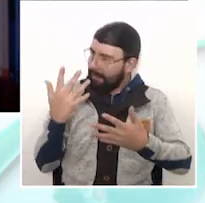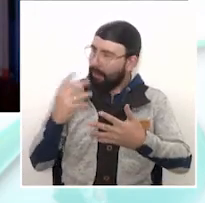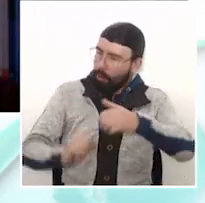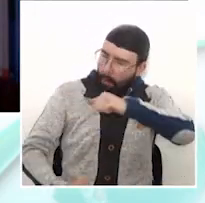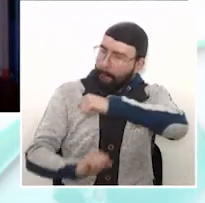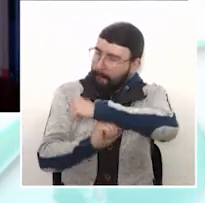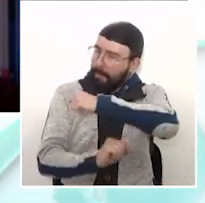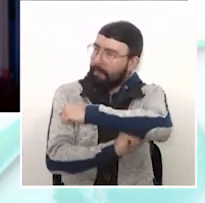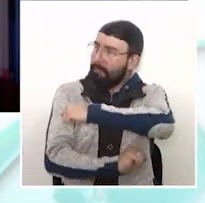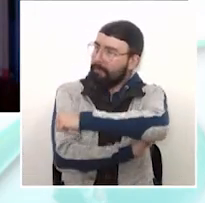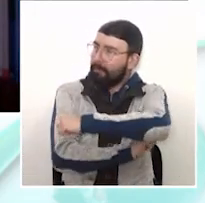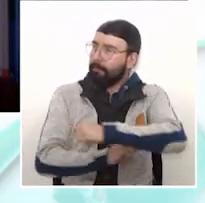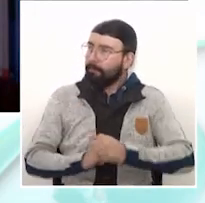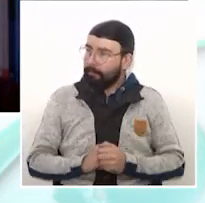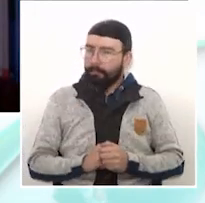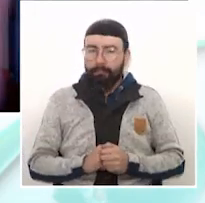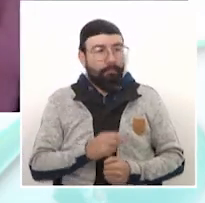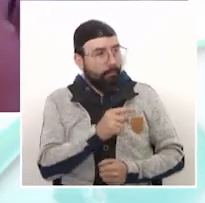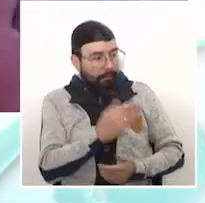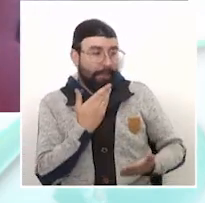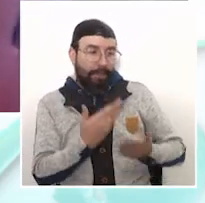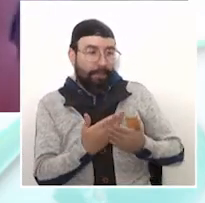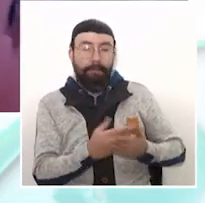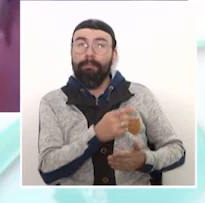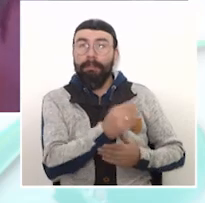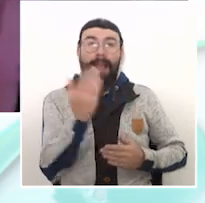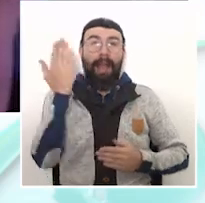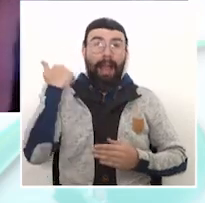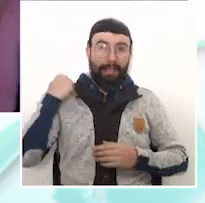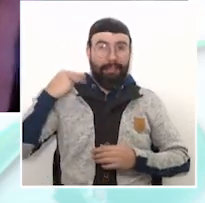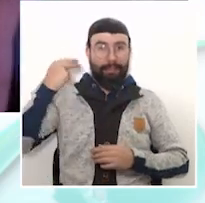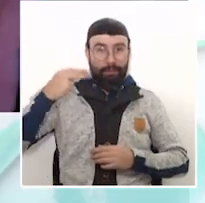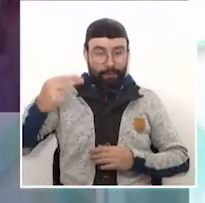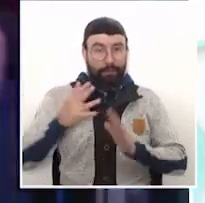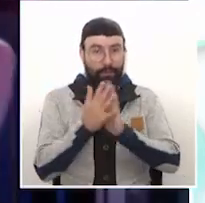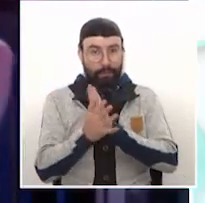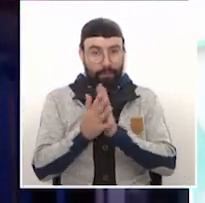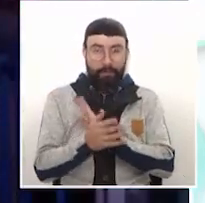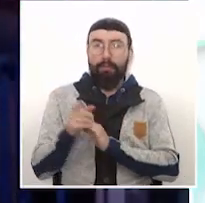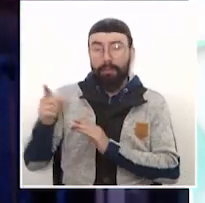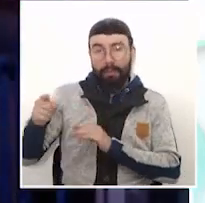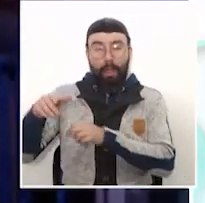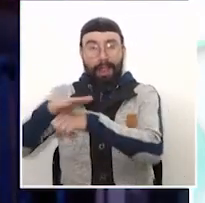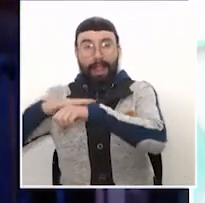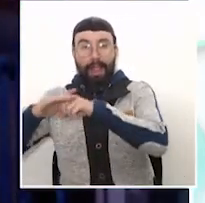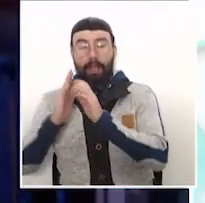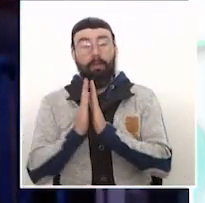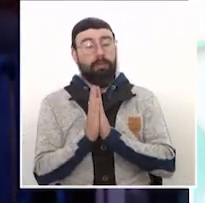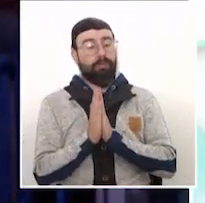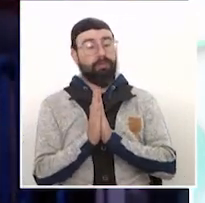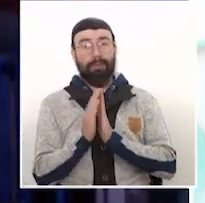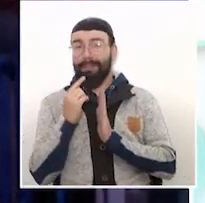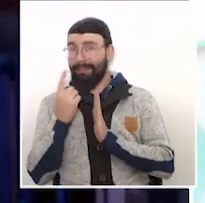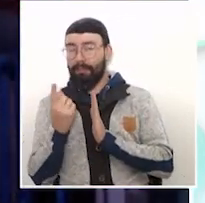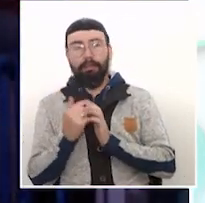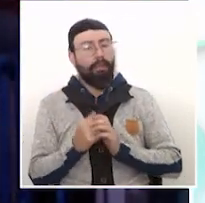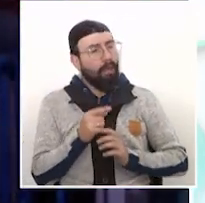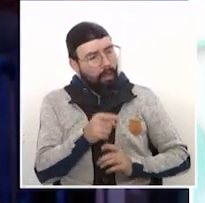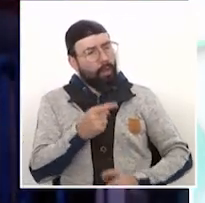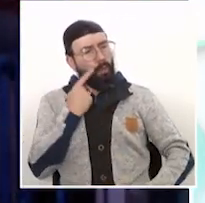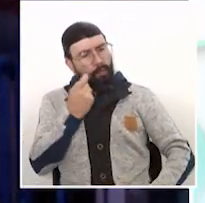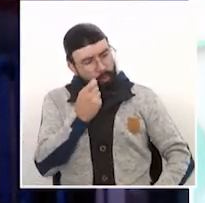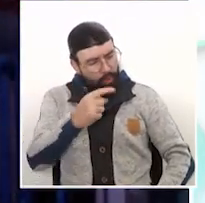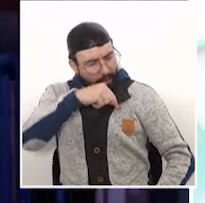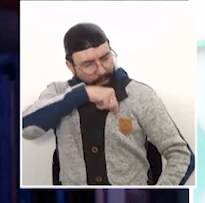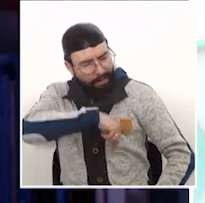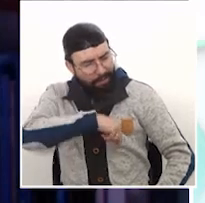Muchas gracias. Entonces, como decía esa historia que les conté, del monje que le dice a la persona, busca en tu interior